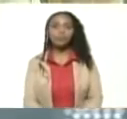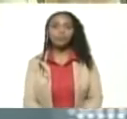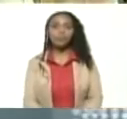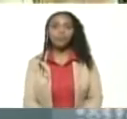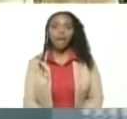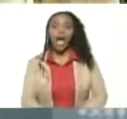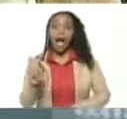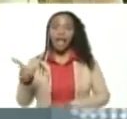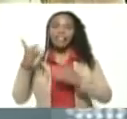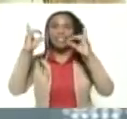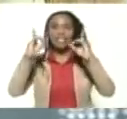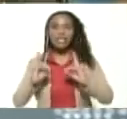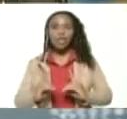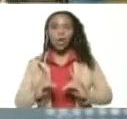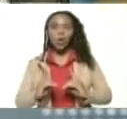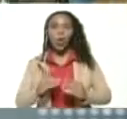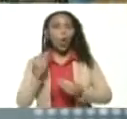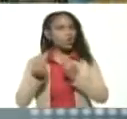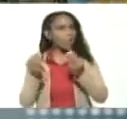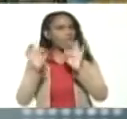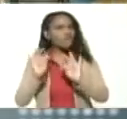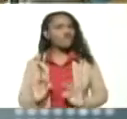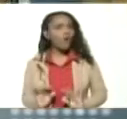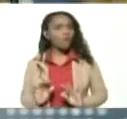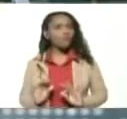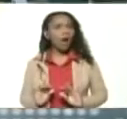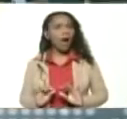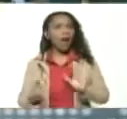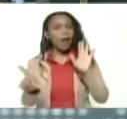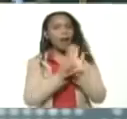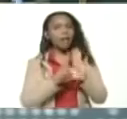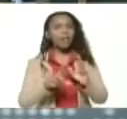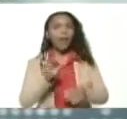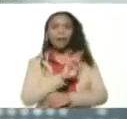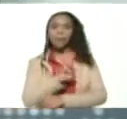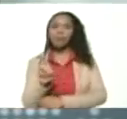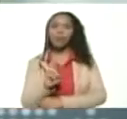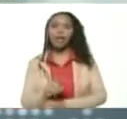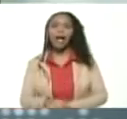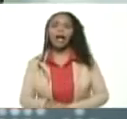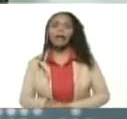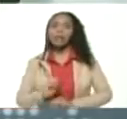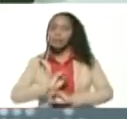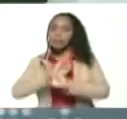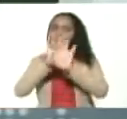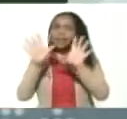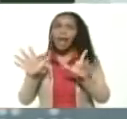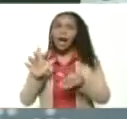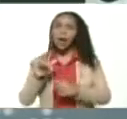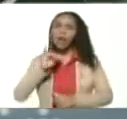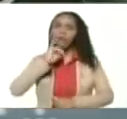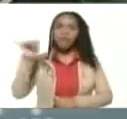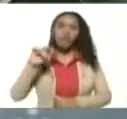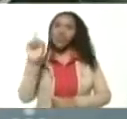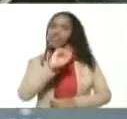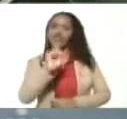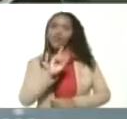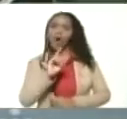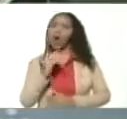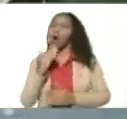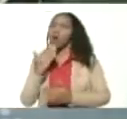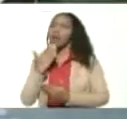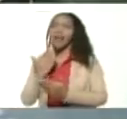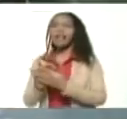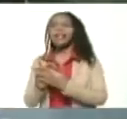Allí decidieron, como poder legislativo de la República, declarar persona non grata a